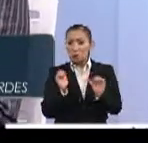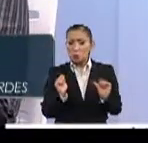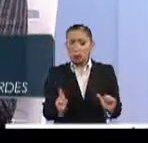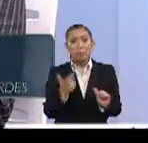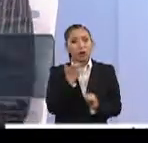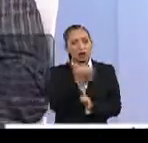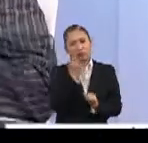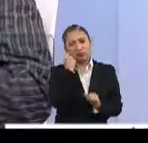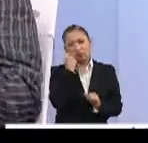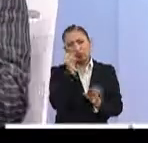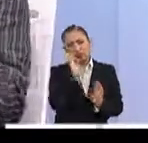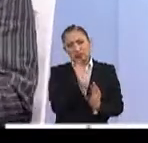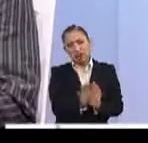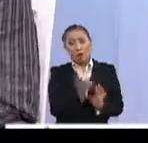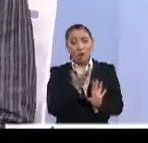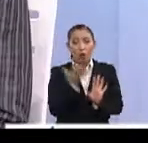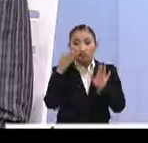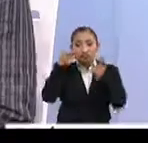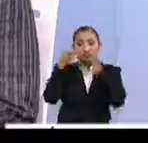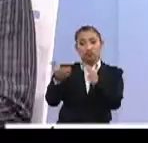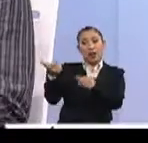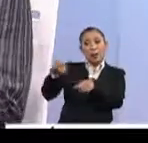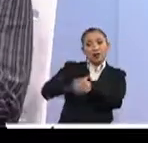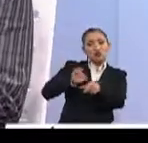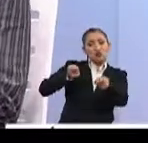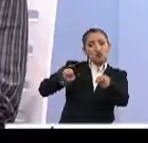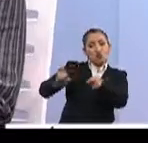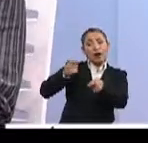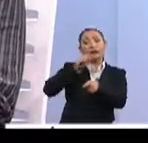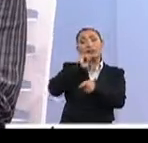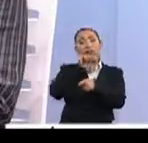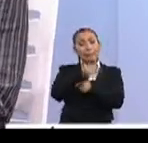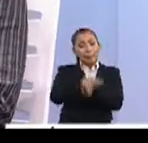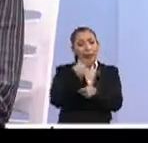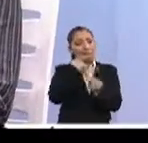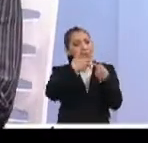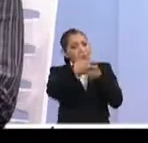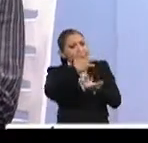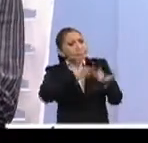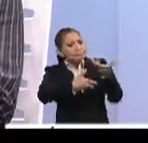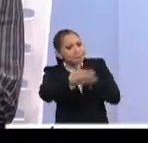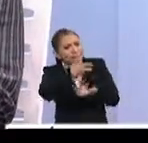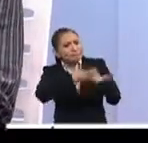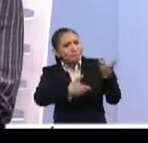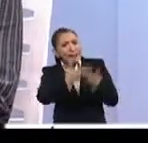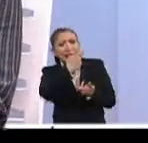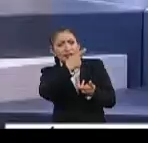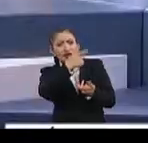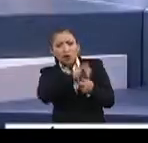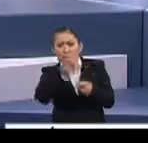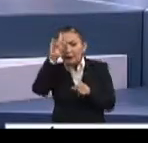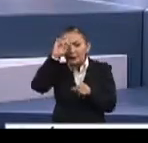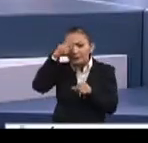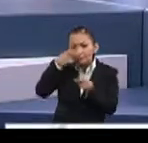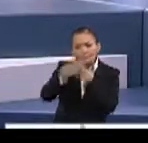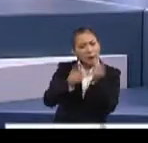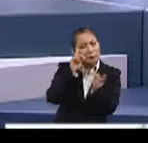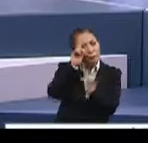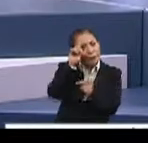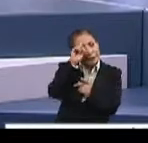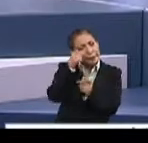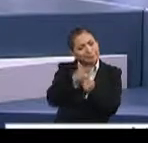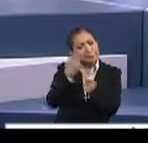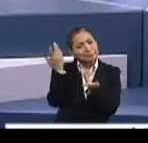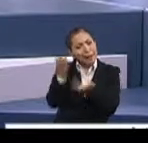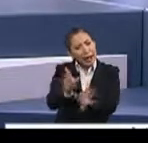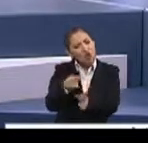mismo, independientemente de que está muy orientada a la administración, la parte de la gestión y del asesoramiento financiero, bueno,